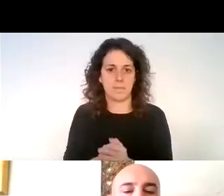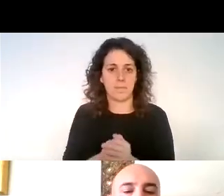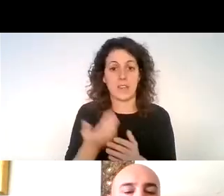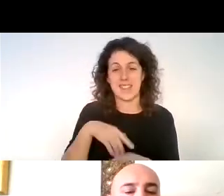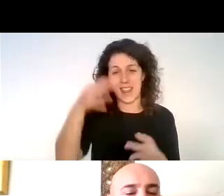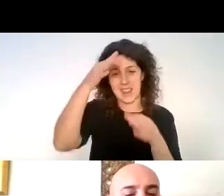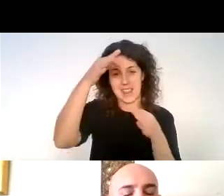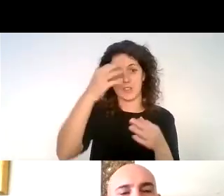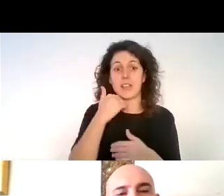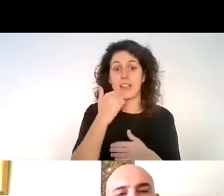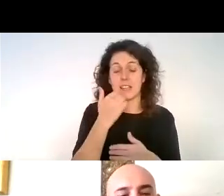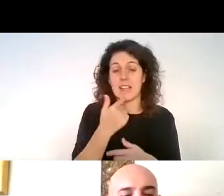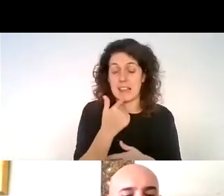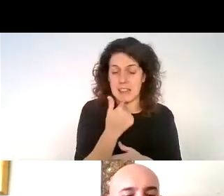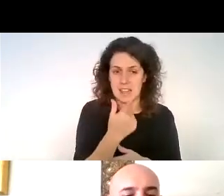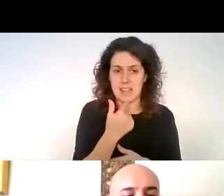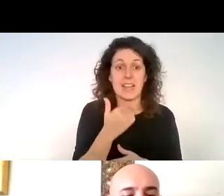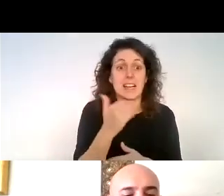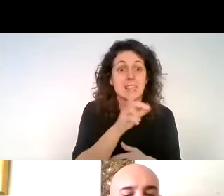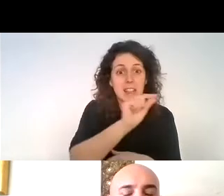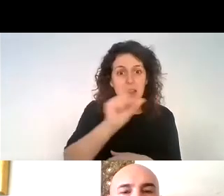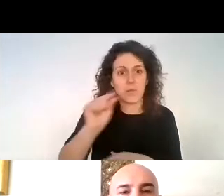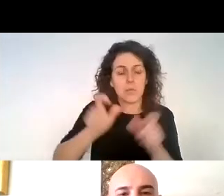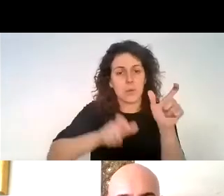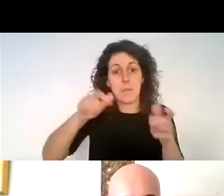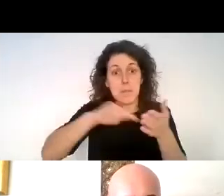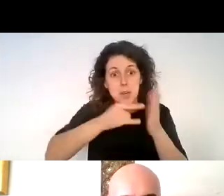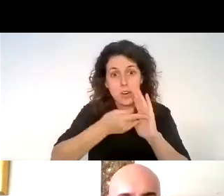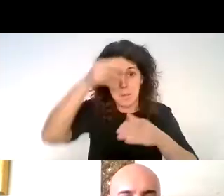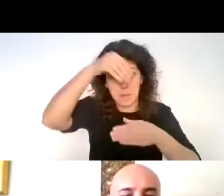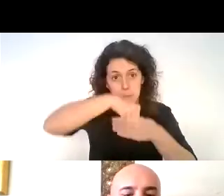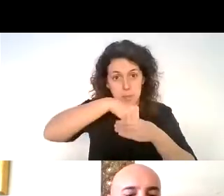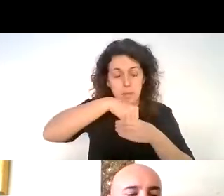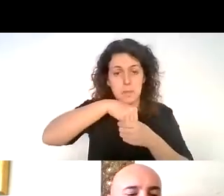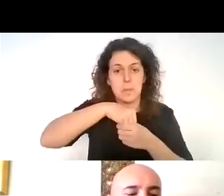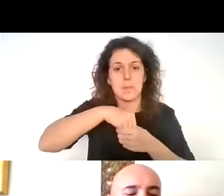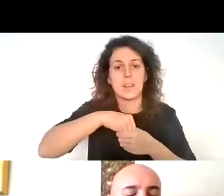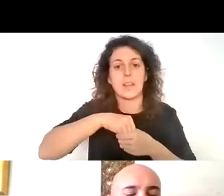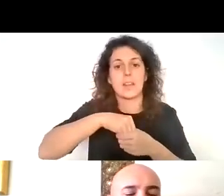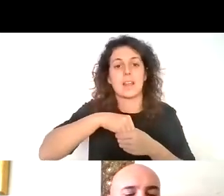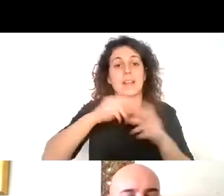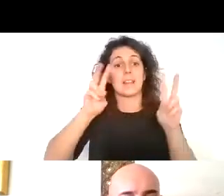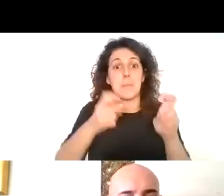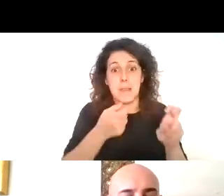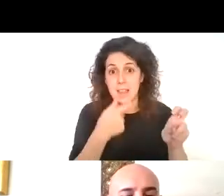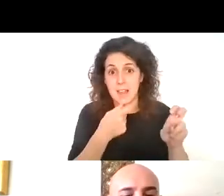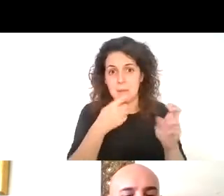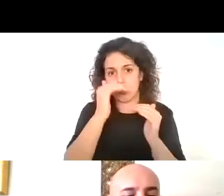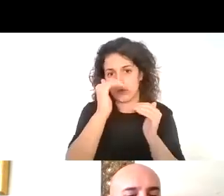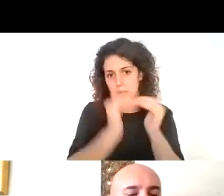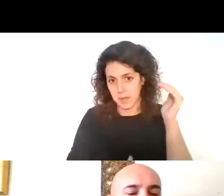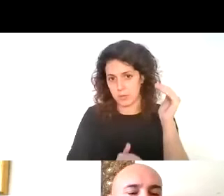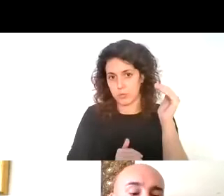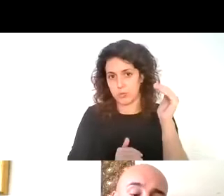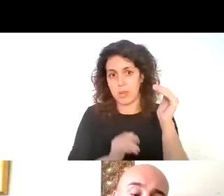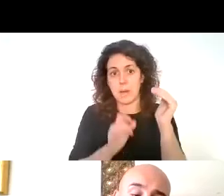indican que casi el 100% de los usuarios de este programa reducen la cantidad de medicamentos, siendo los primeros que